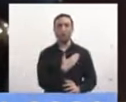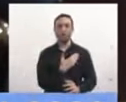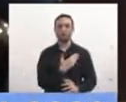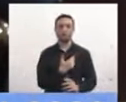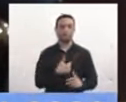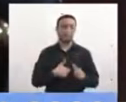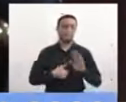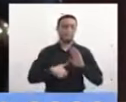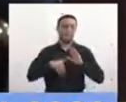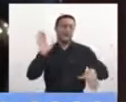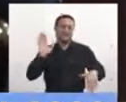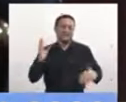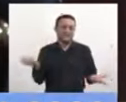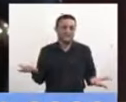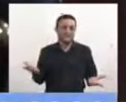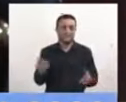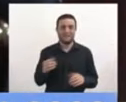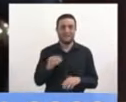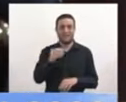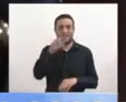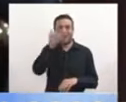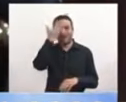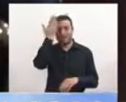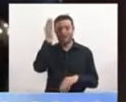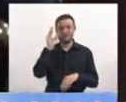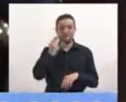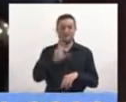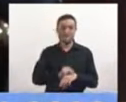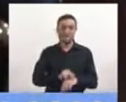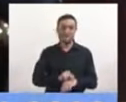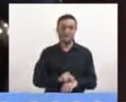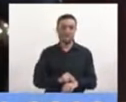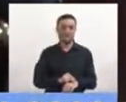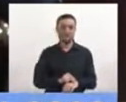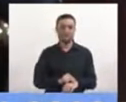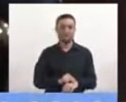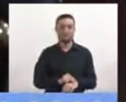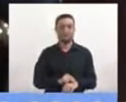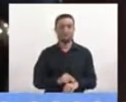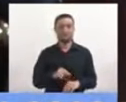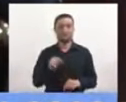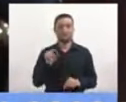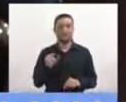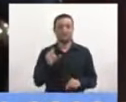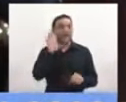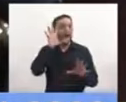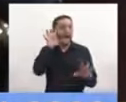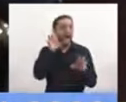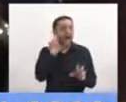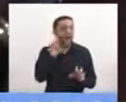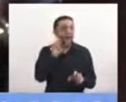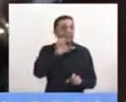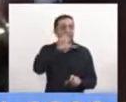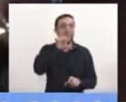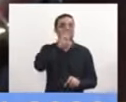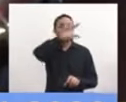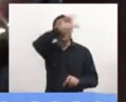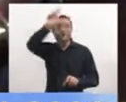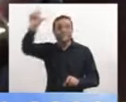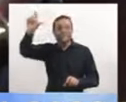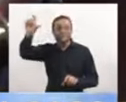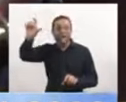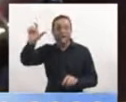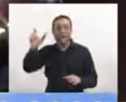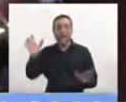de acuerdo a la Corte Suprema de Justicia de la Nación, no se permitía entrar a 7.522 personas. Corte Suprema de Justicia de la Nación, fallo.